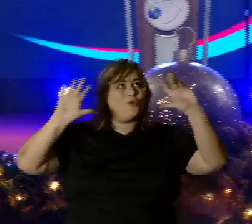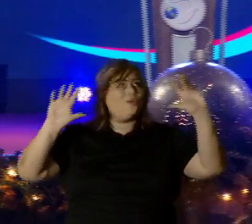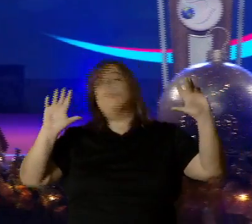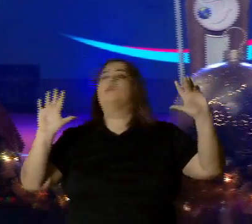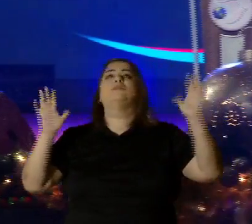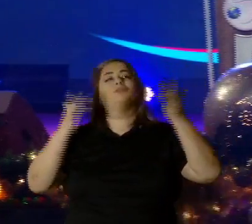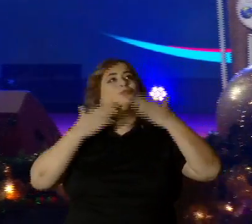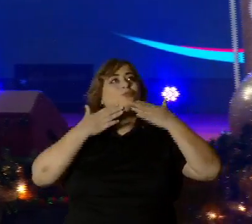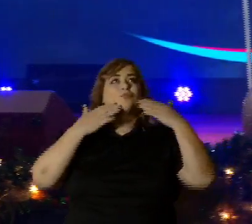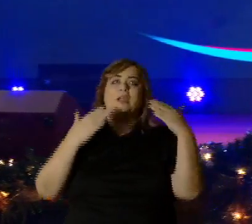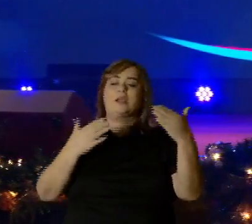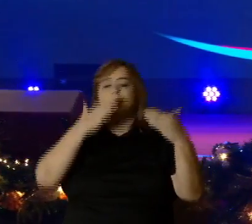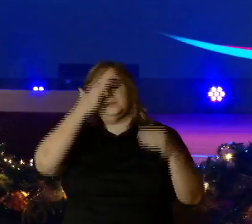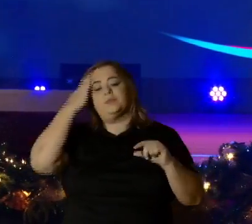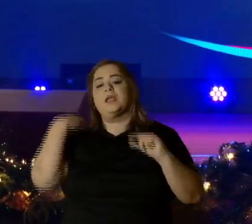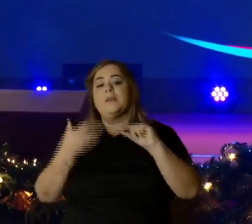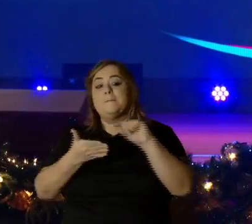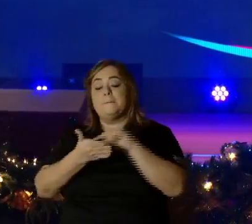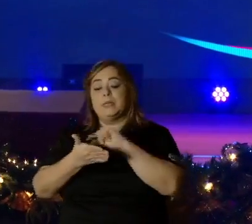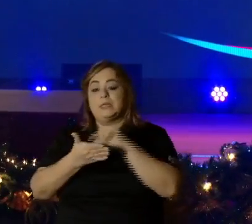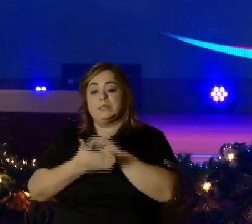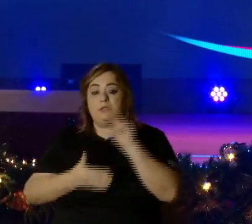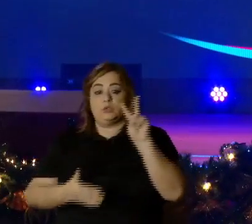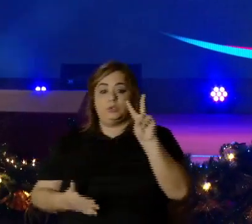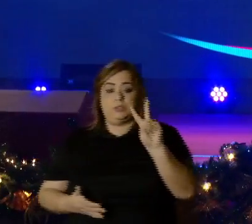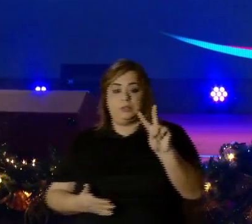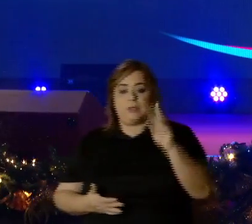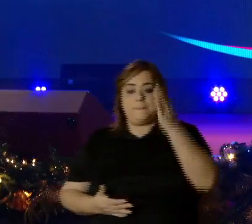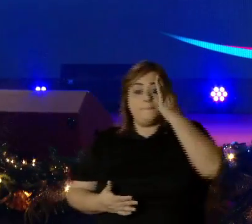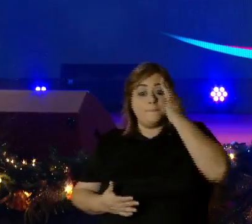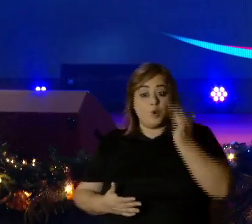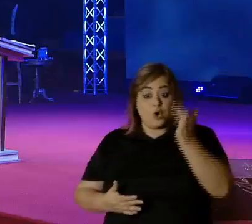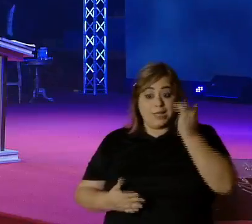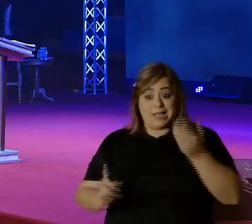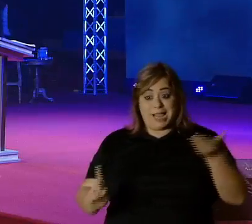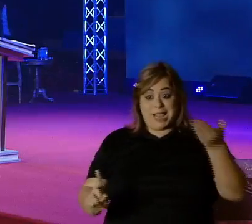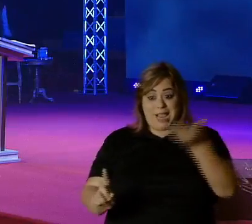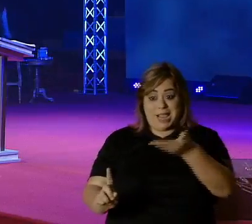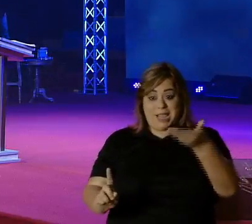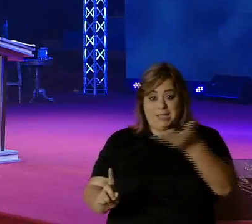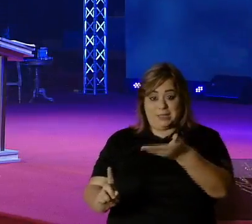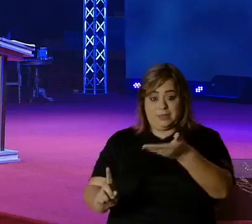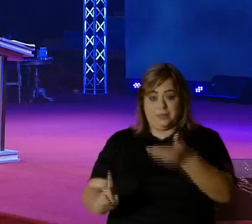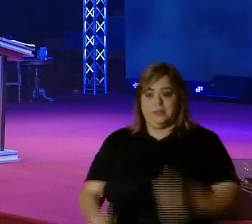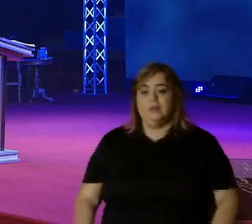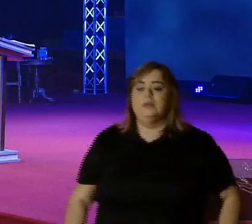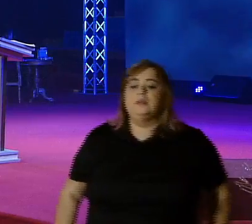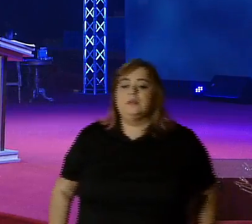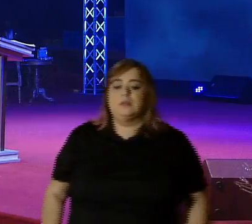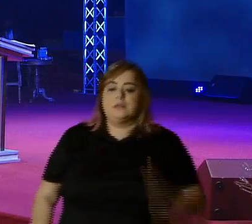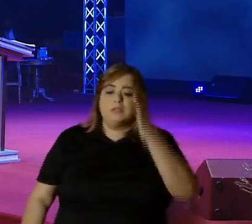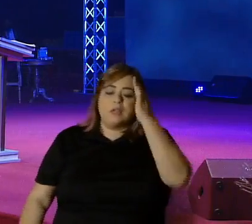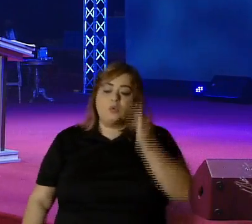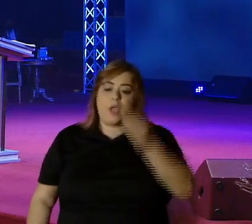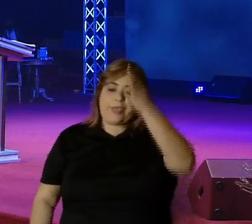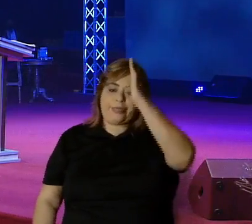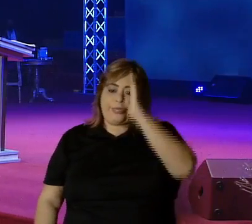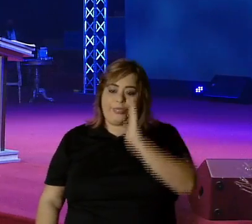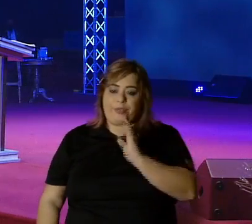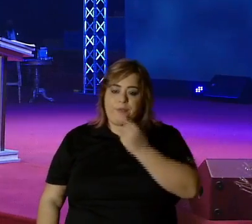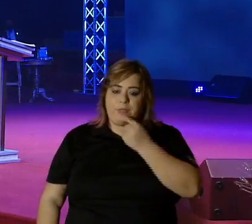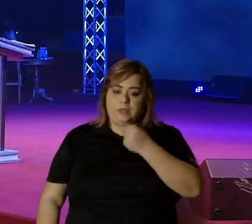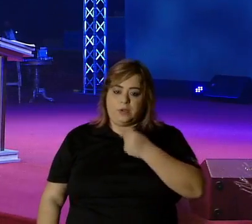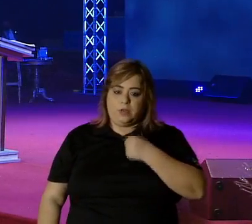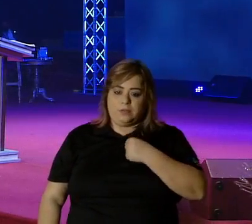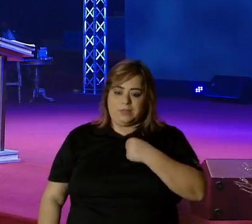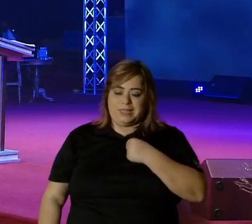Sigue diciendo verso 2. Porque aquí, por eso es que Dios me dio esta palabra, este lema